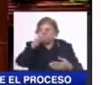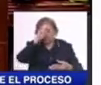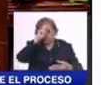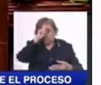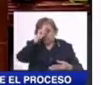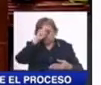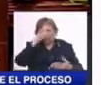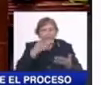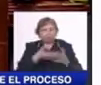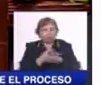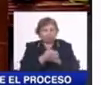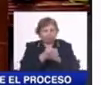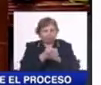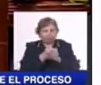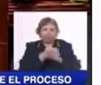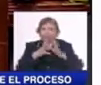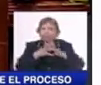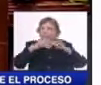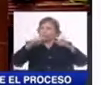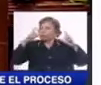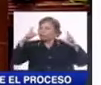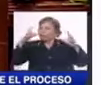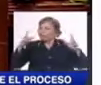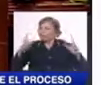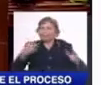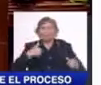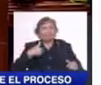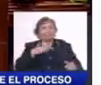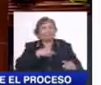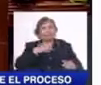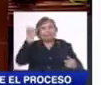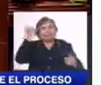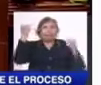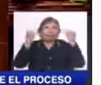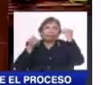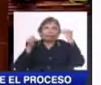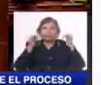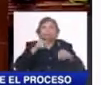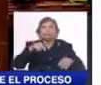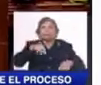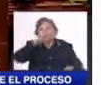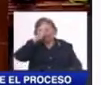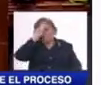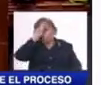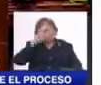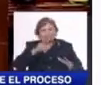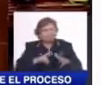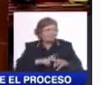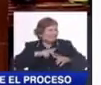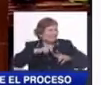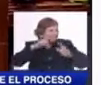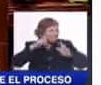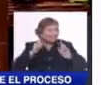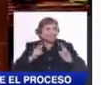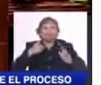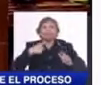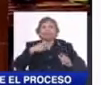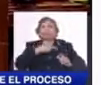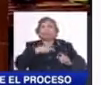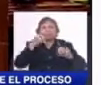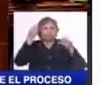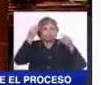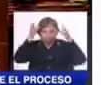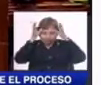colegas, es mucho más grande que nuestras discrepancias. El Perú es mucho más grande que nuestros